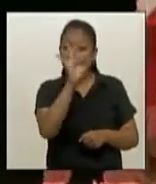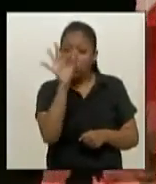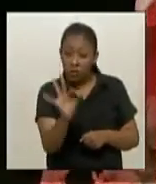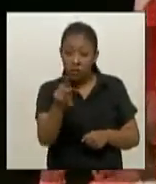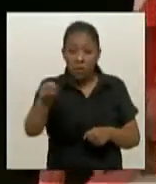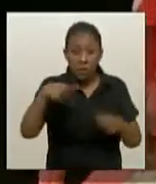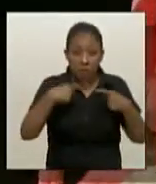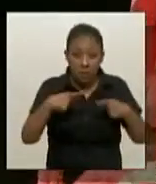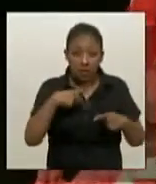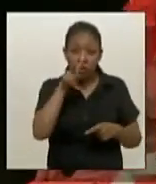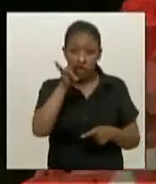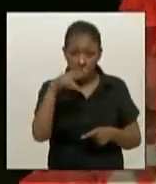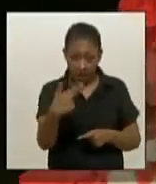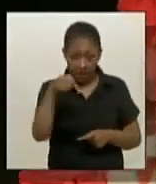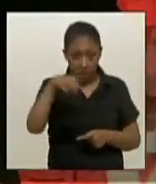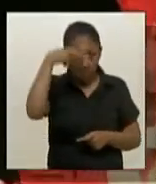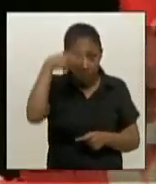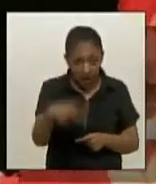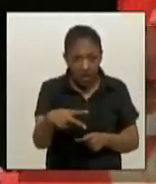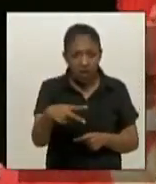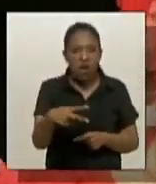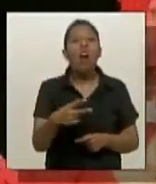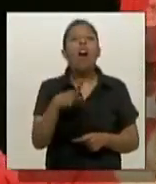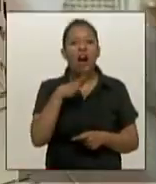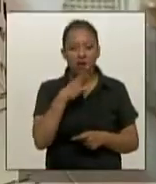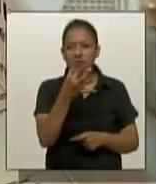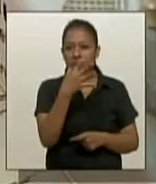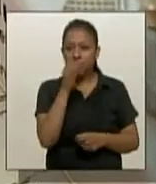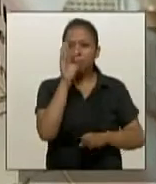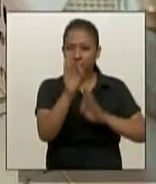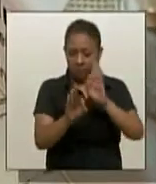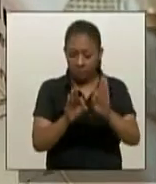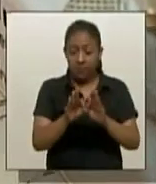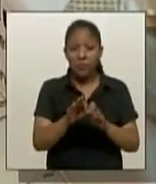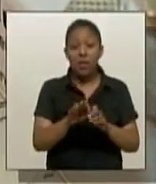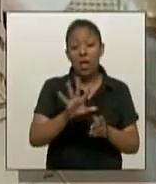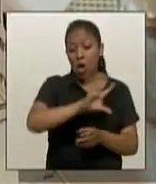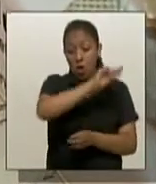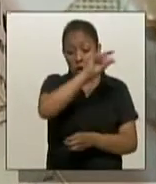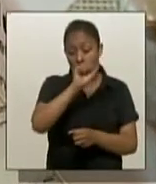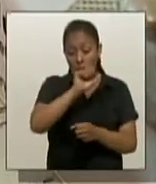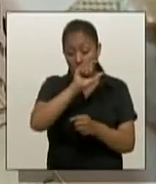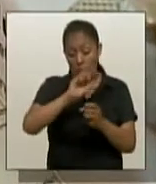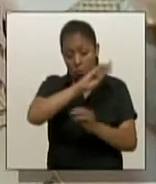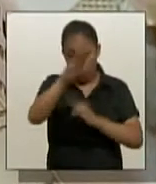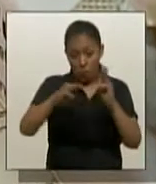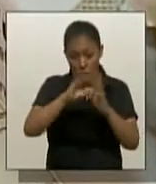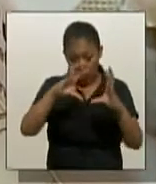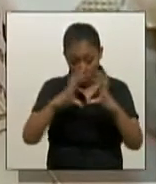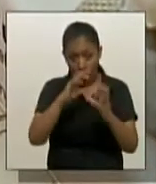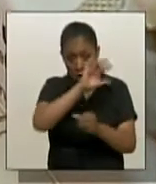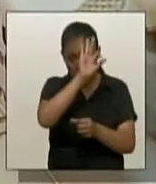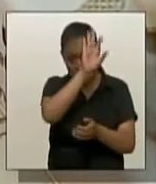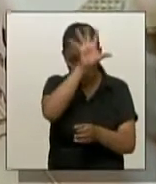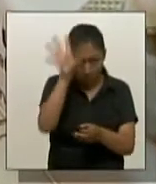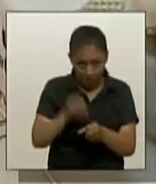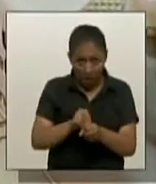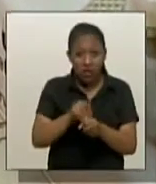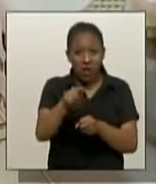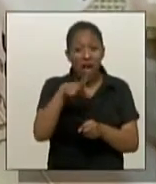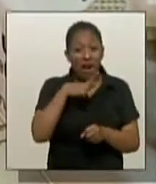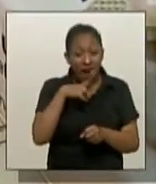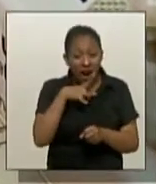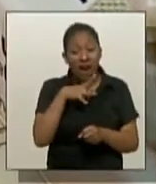personas que viven con VIH en México reciben el tratamiento. La cobertura universal de medicamentos para quienes padecen las consecuencias de